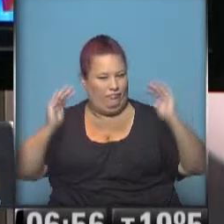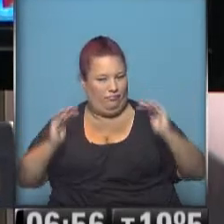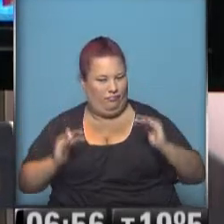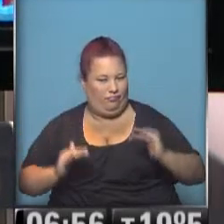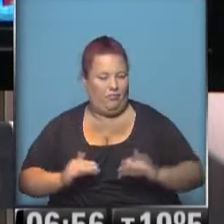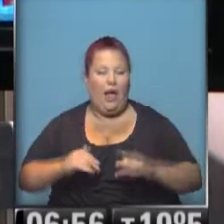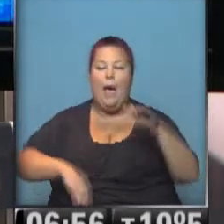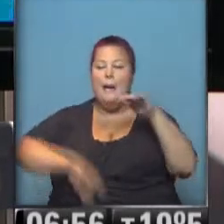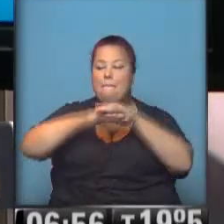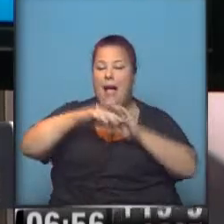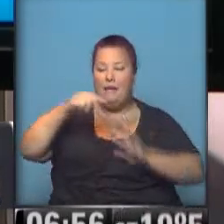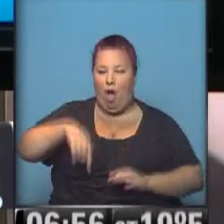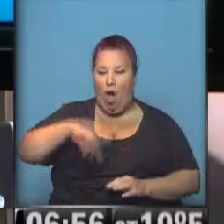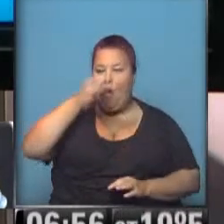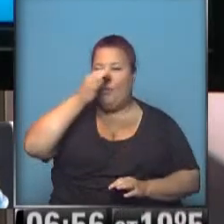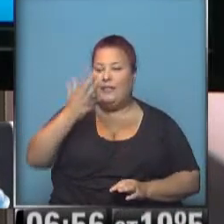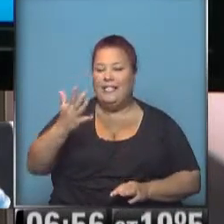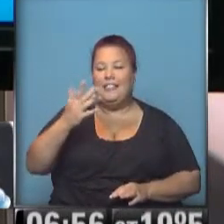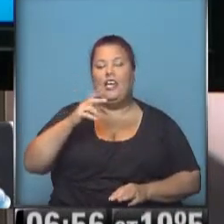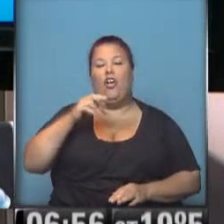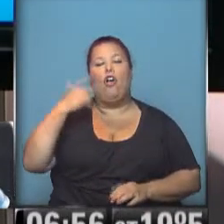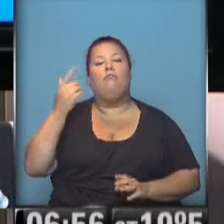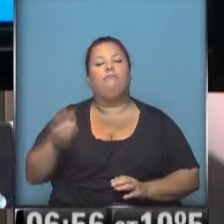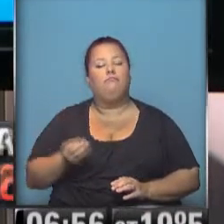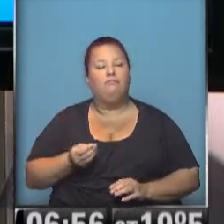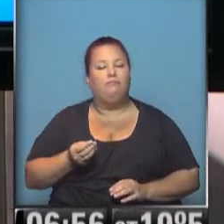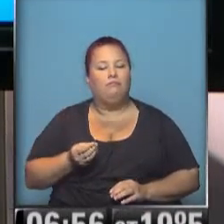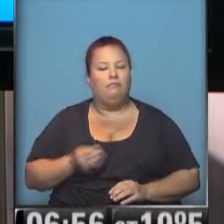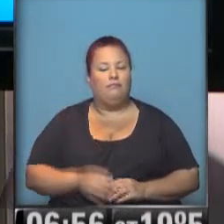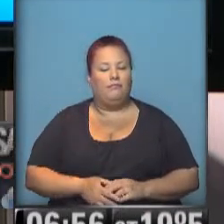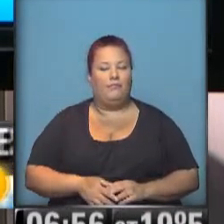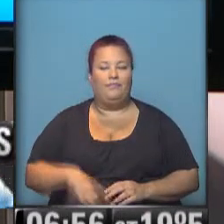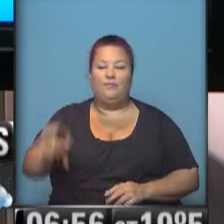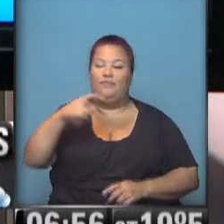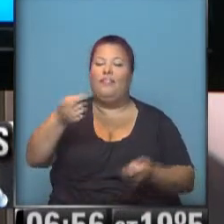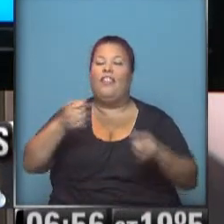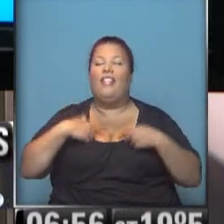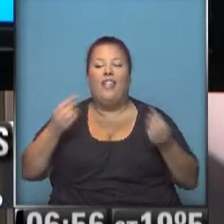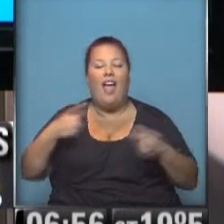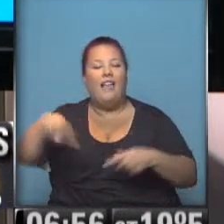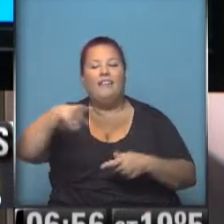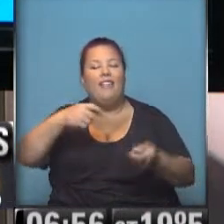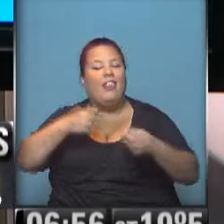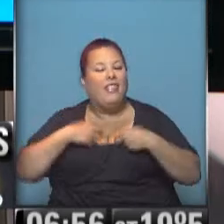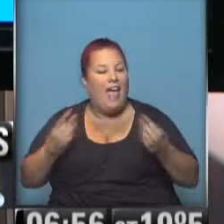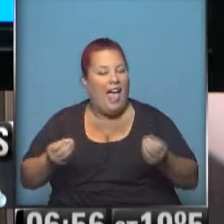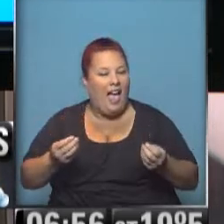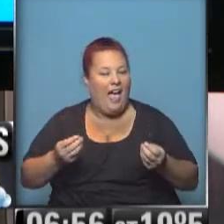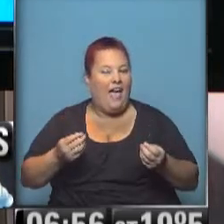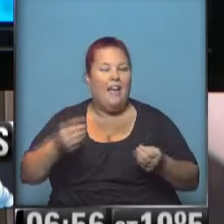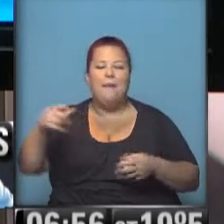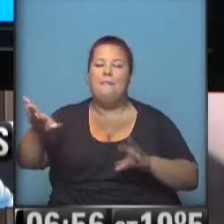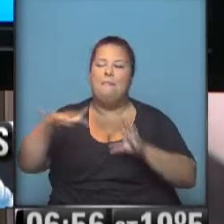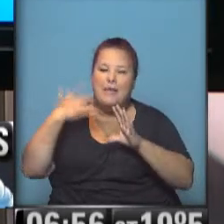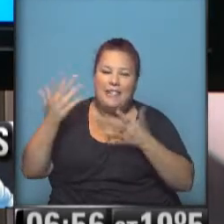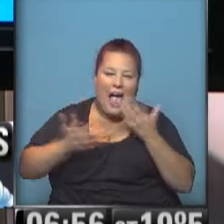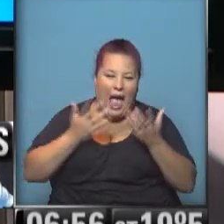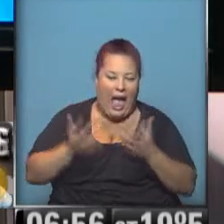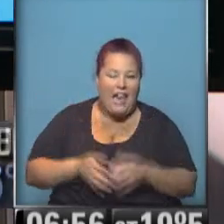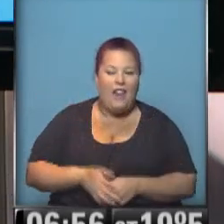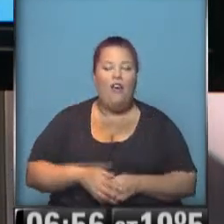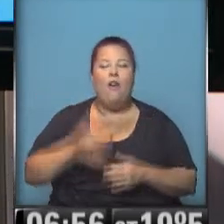La máxima para hoy, 25, y tenemos lo que usted nos ofrece, lo que usted nos brinda. Tenemos algún mensajito